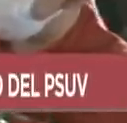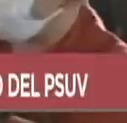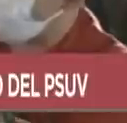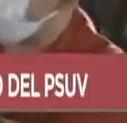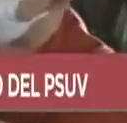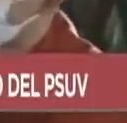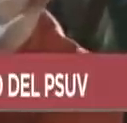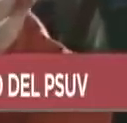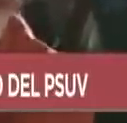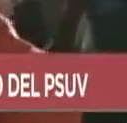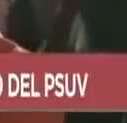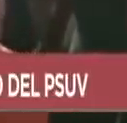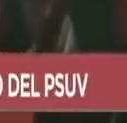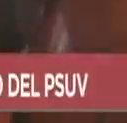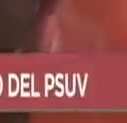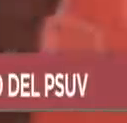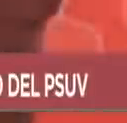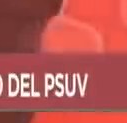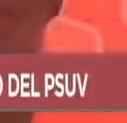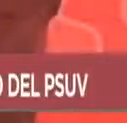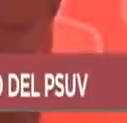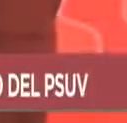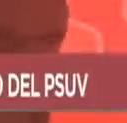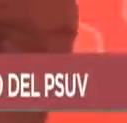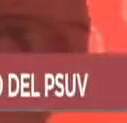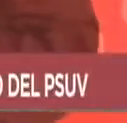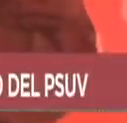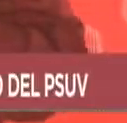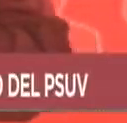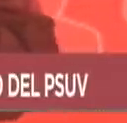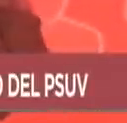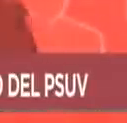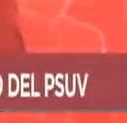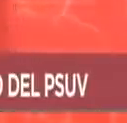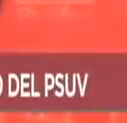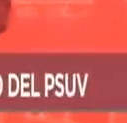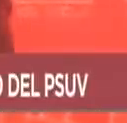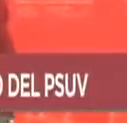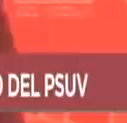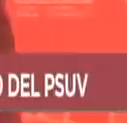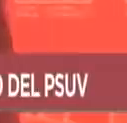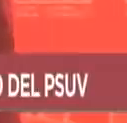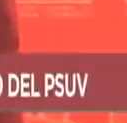Socialista Unido de Venezuela y de la República, Nicolás Maduro Moros.